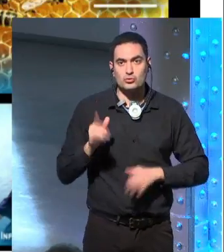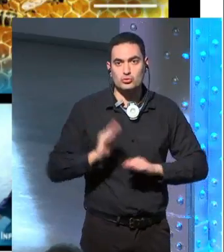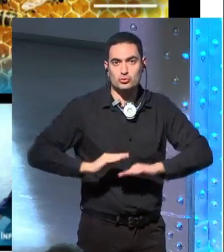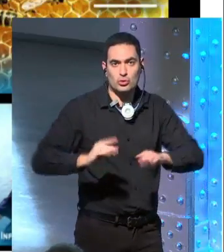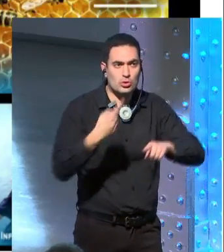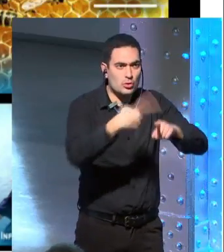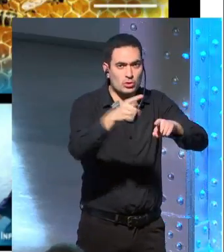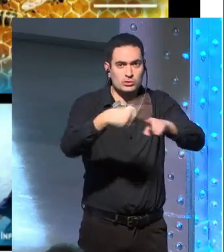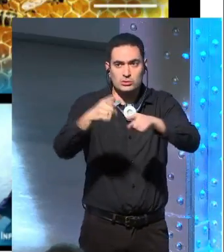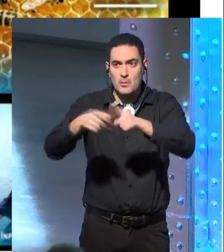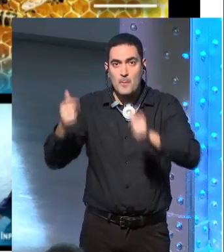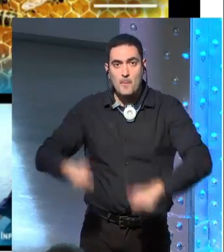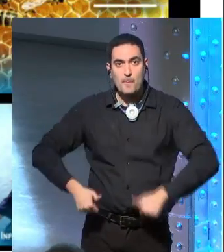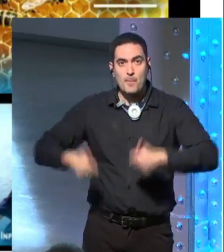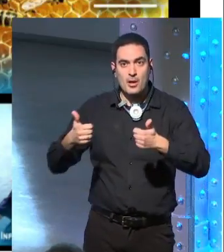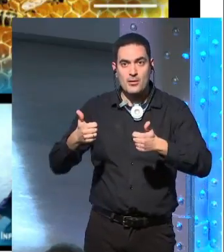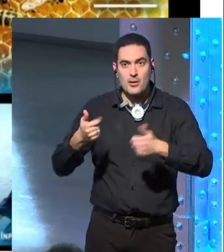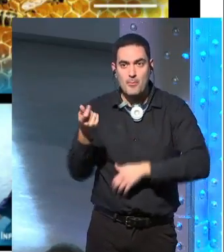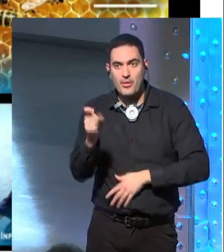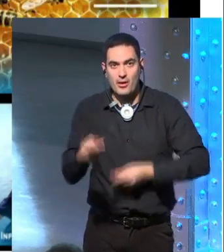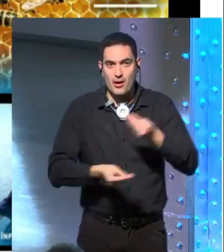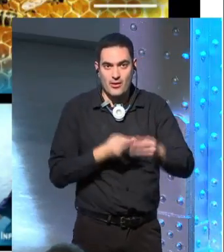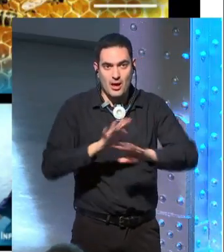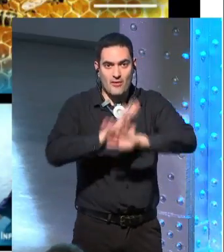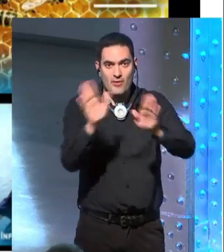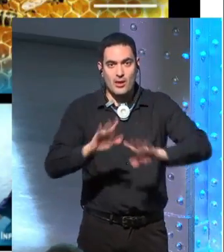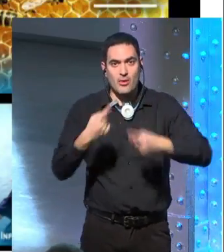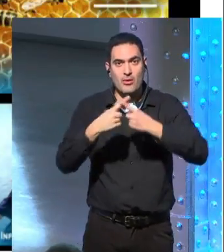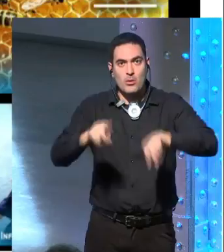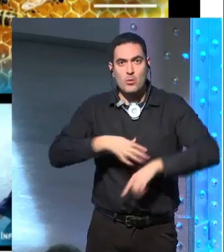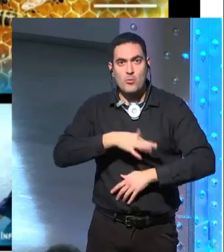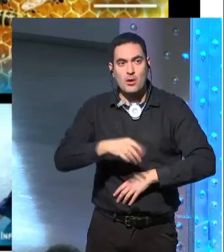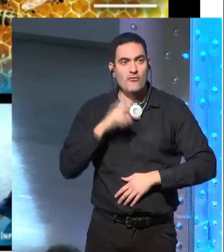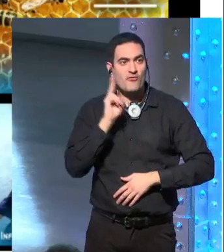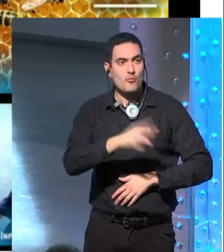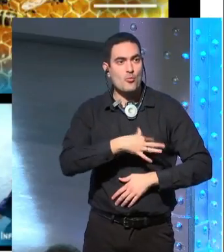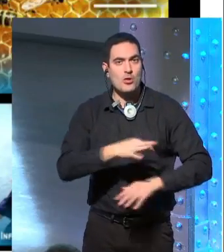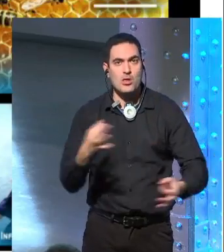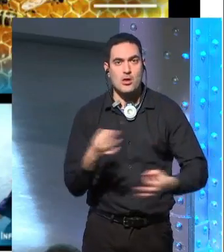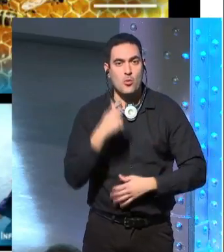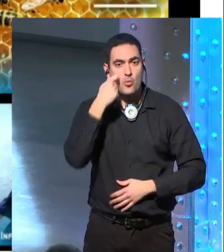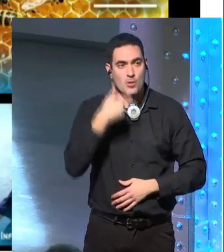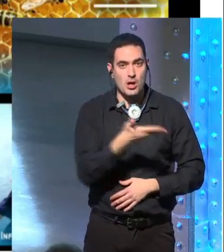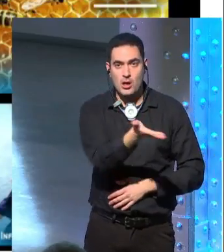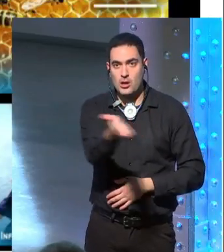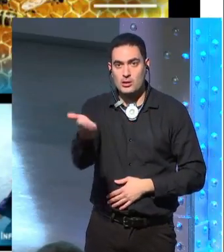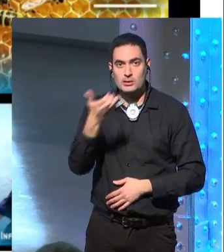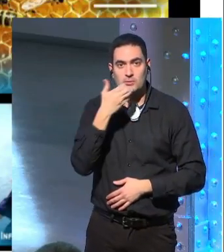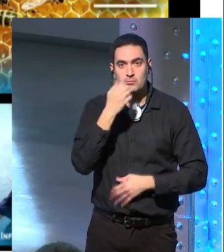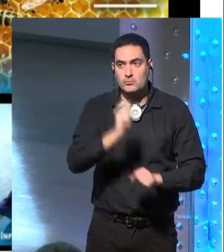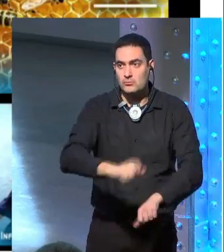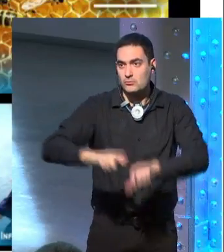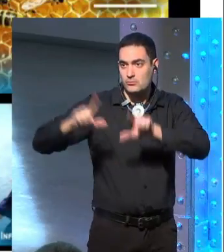Hay muchas más cosas que nos hacen parecidos que las que nos diferencian, y podemos ver que la humanidad, aunque haya una